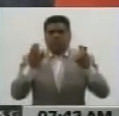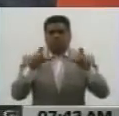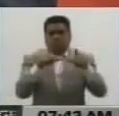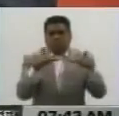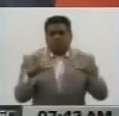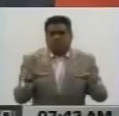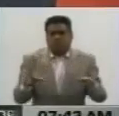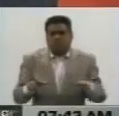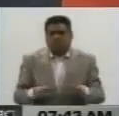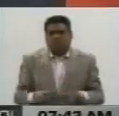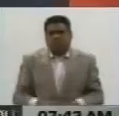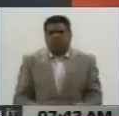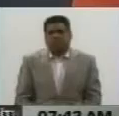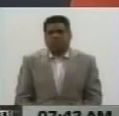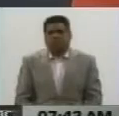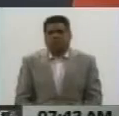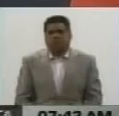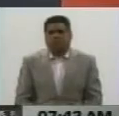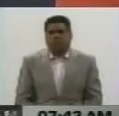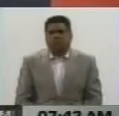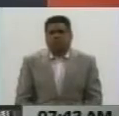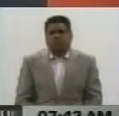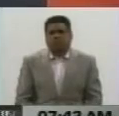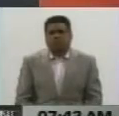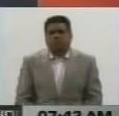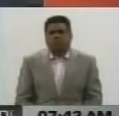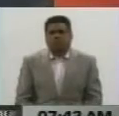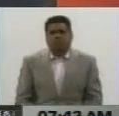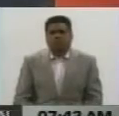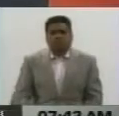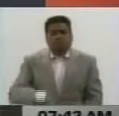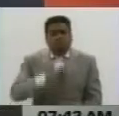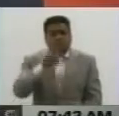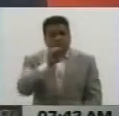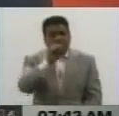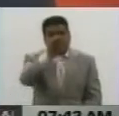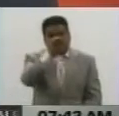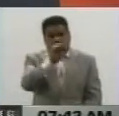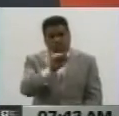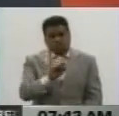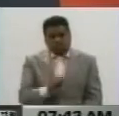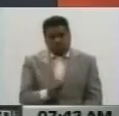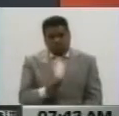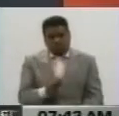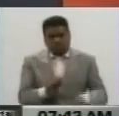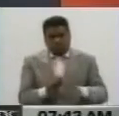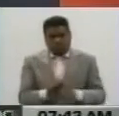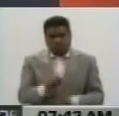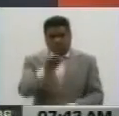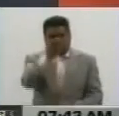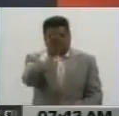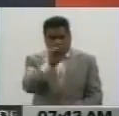arco está comprendido, el margen sur del río Orinoco tiene cuatro áreas bien definidas, tiene